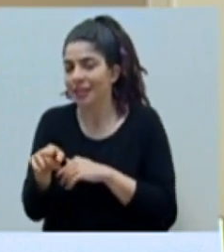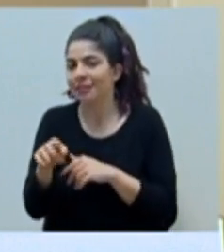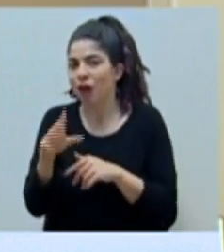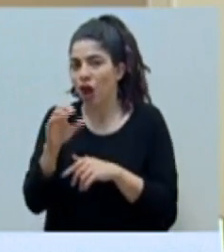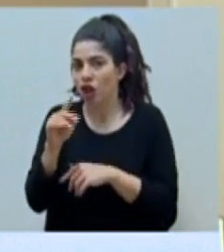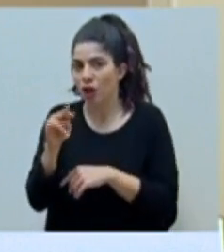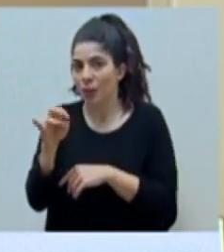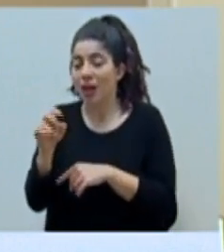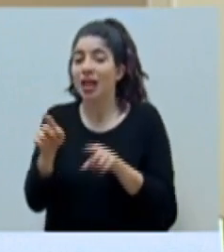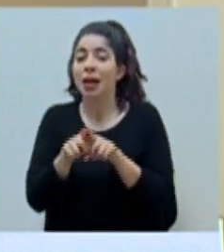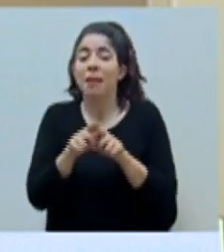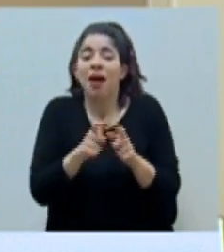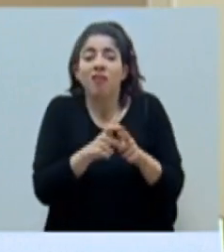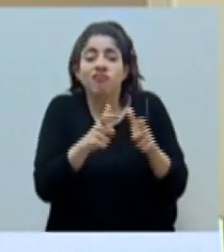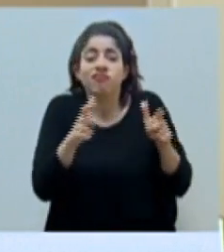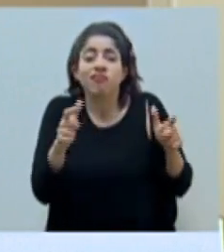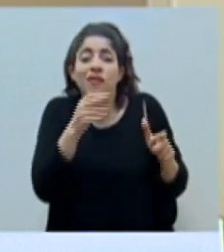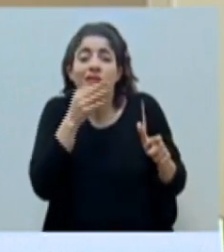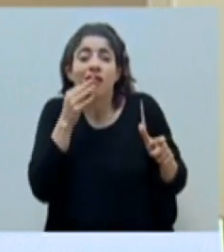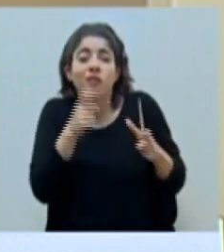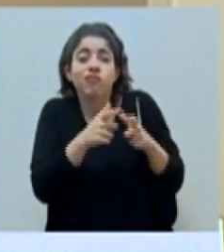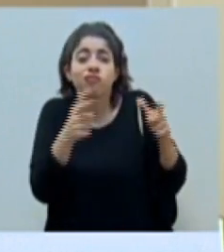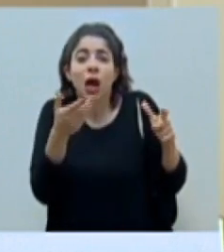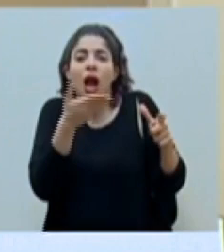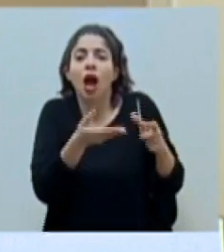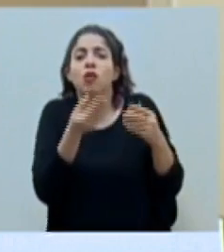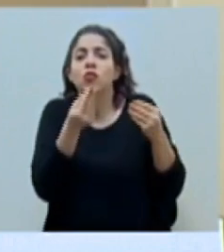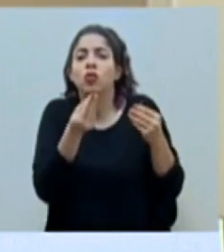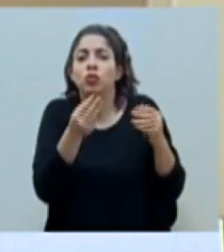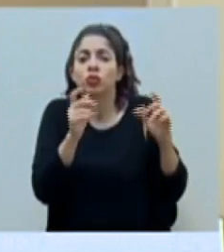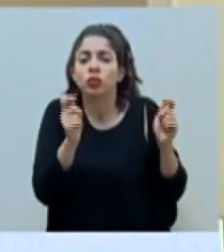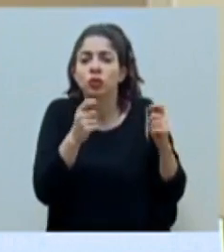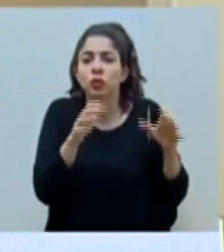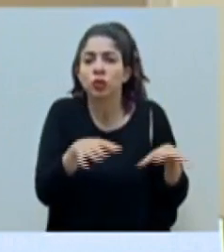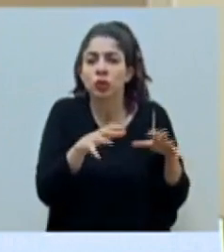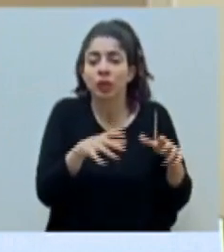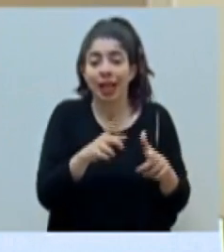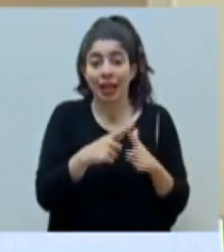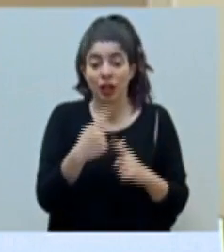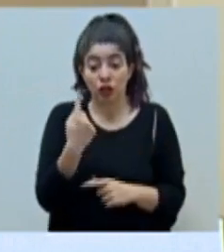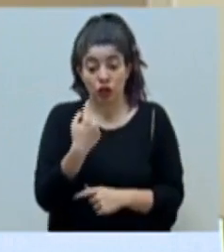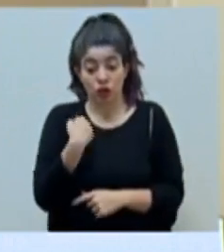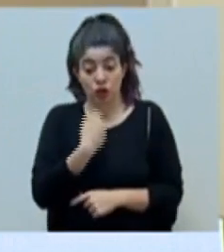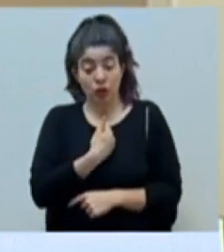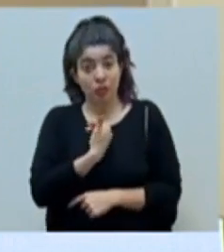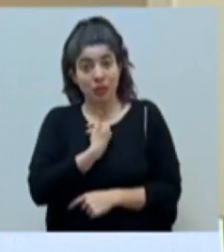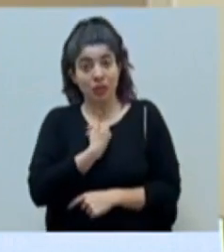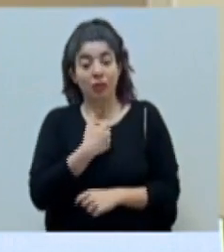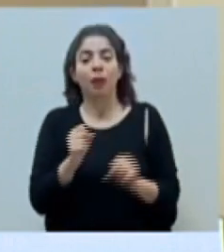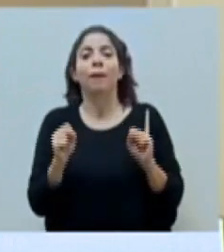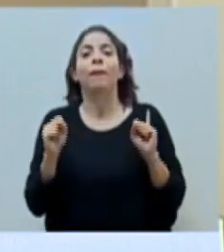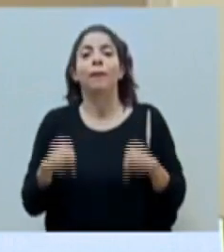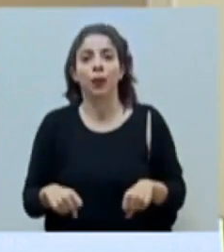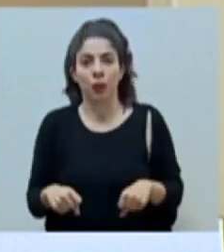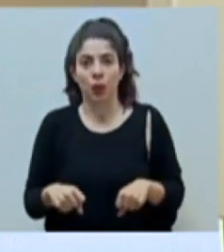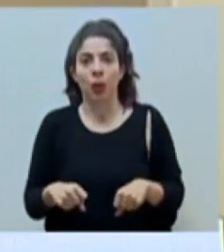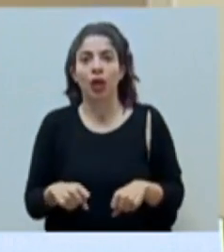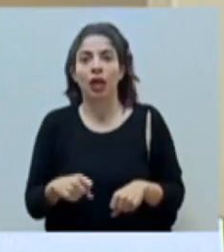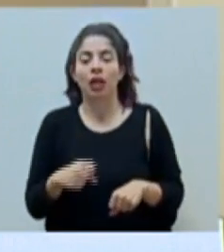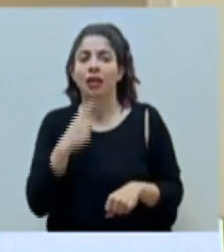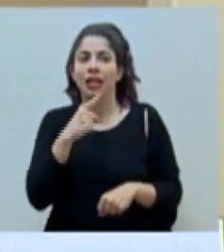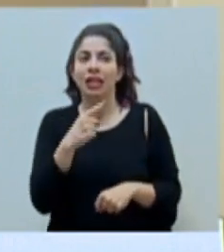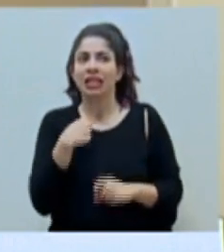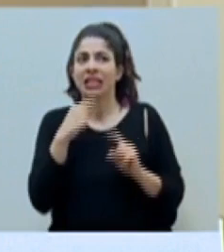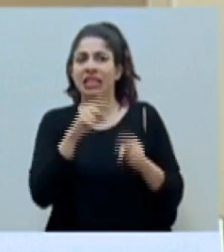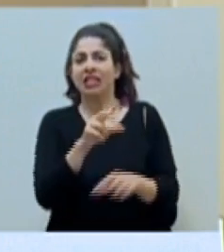en haciendas, en quintas, se está desarrollando mucho esto y creo que solo nosotros tenemos la posibilidad de decir no